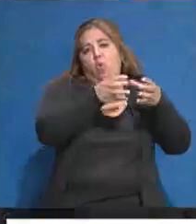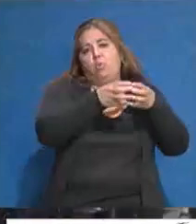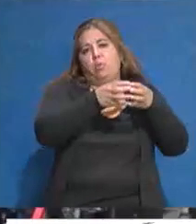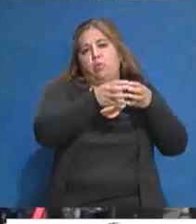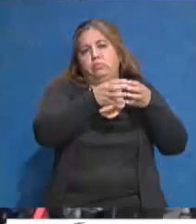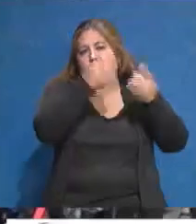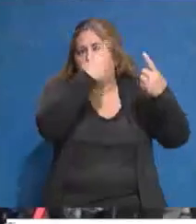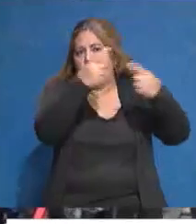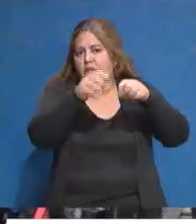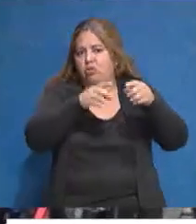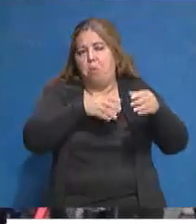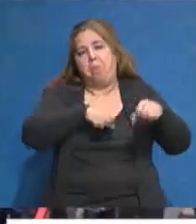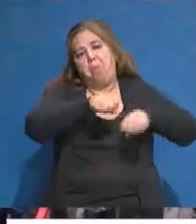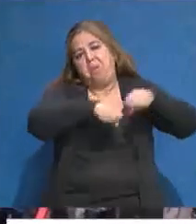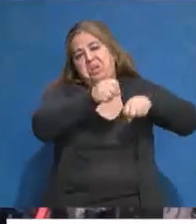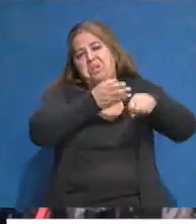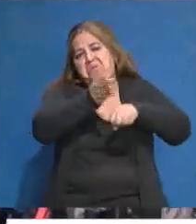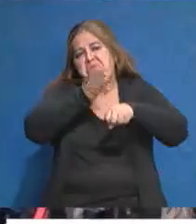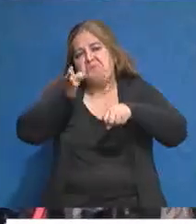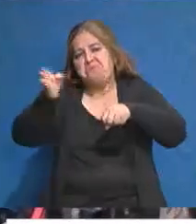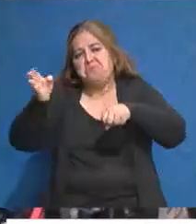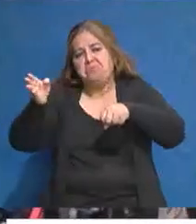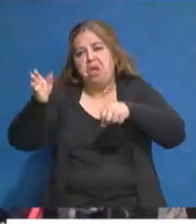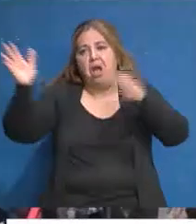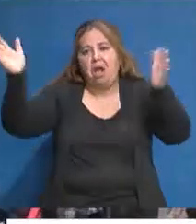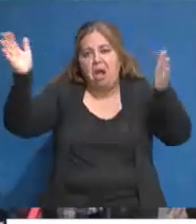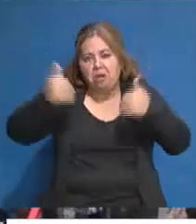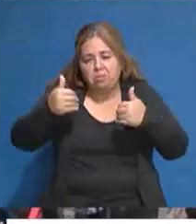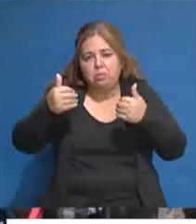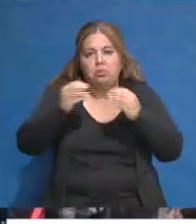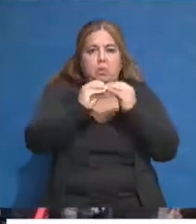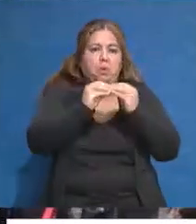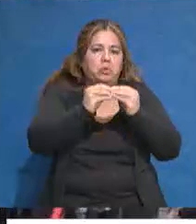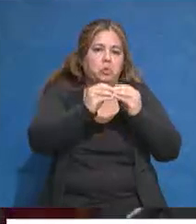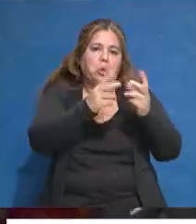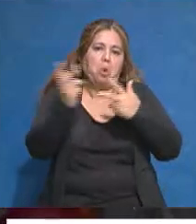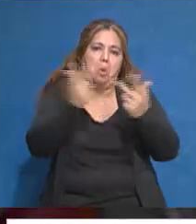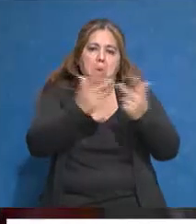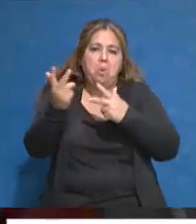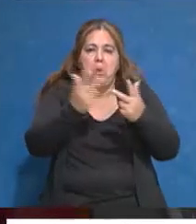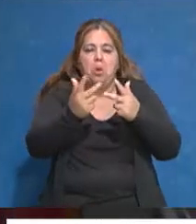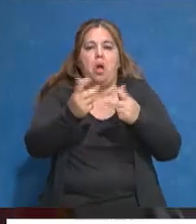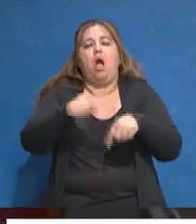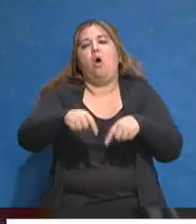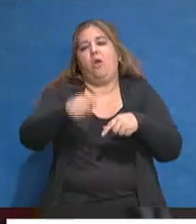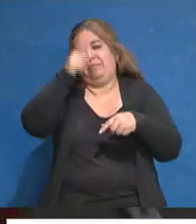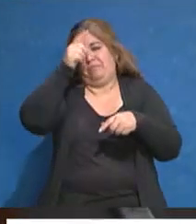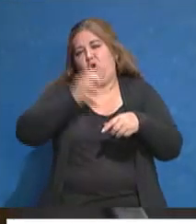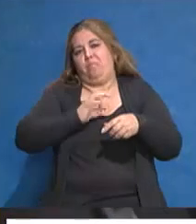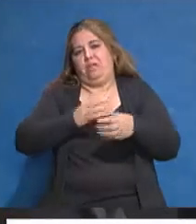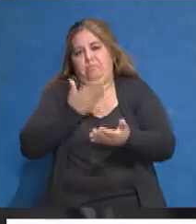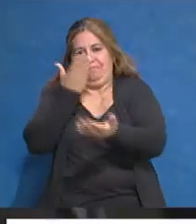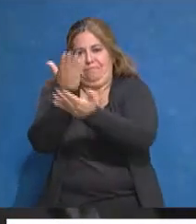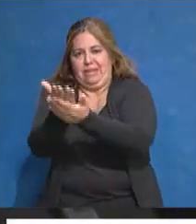charlar, convocamos en esto. La intención es presentarle un petitorio acá al comisario, que posteriormente lo vamos a acercar a la